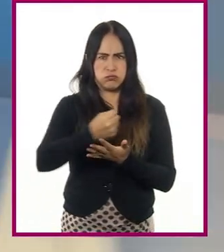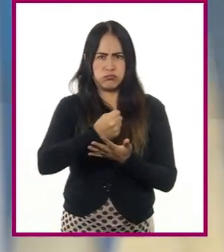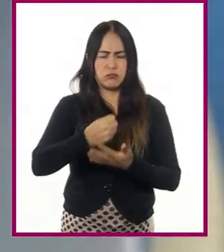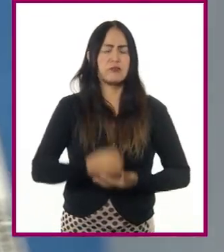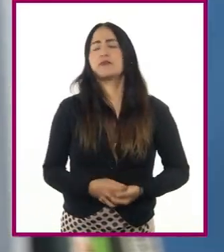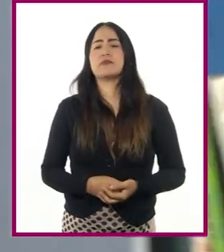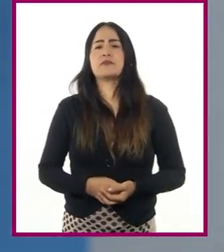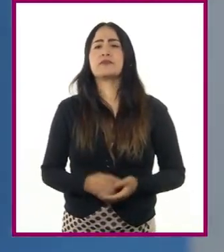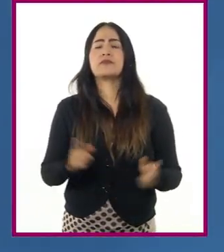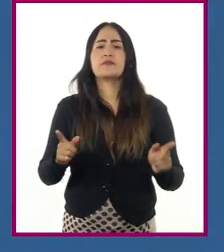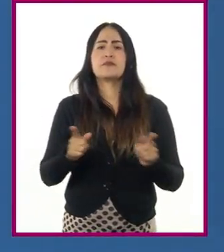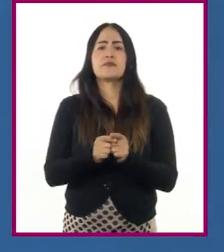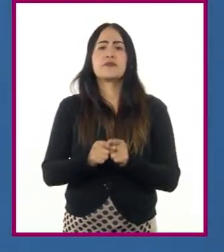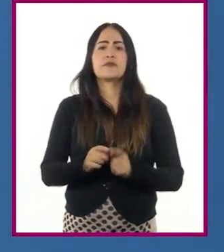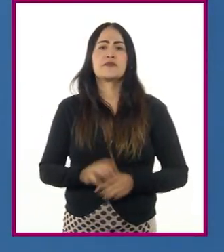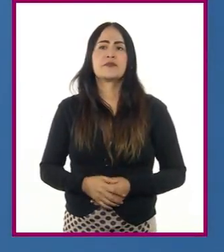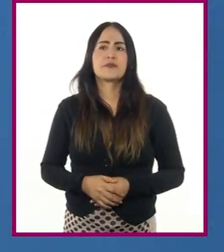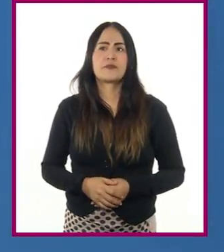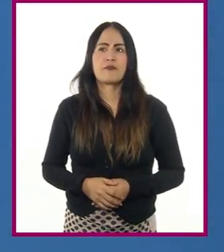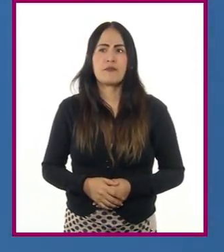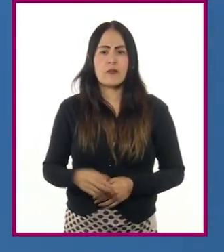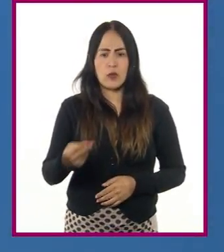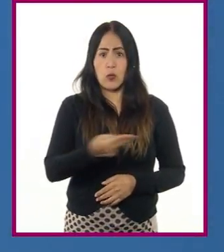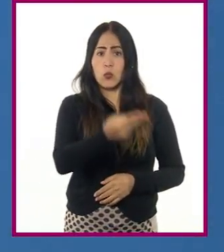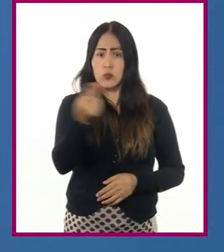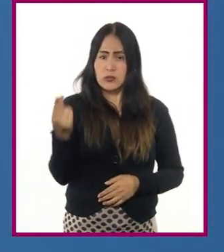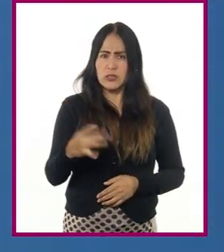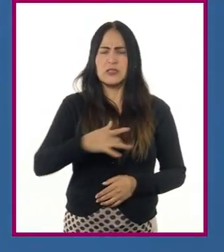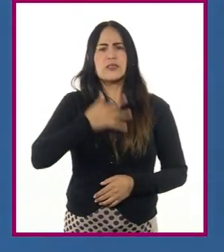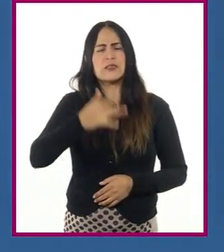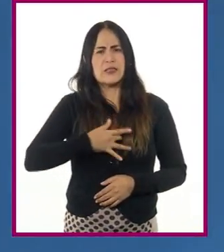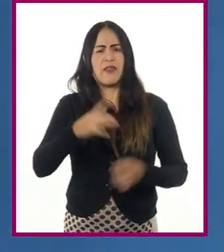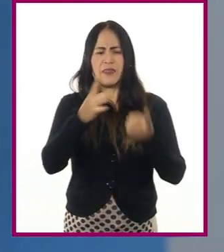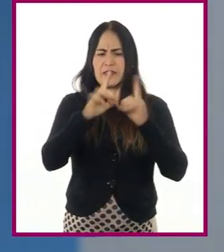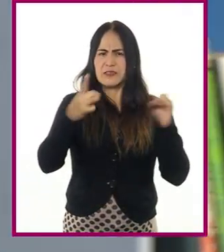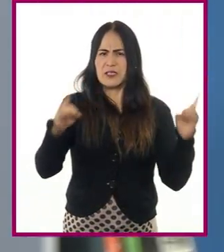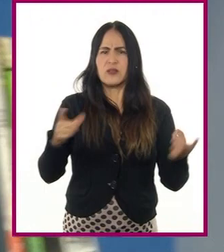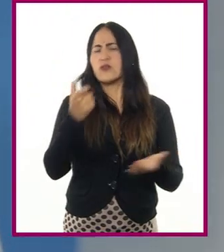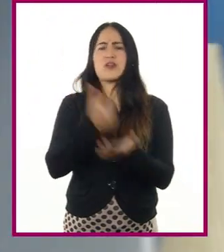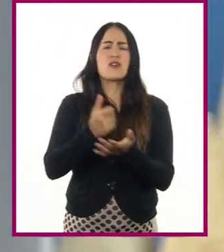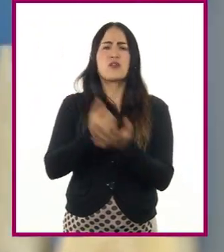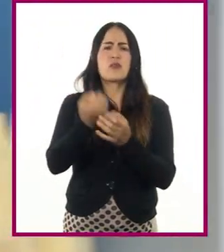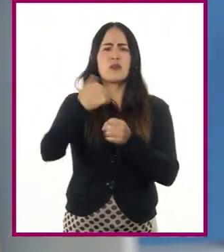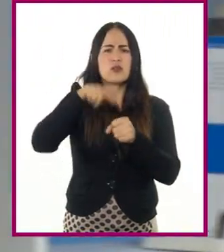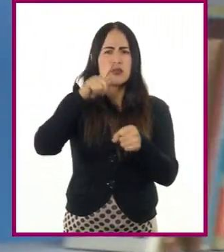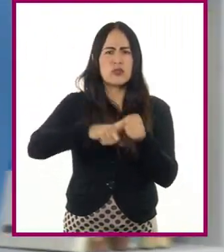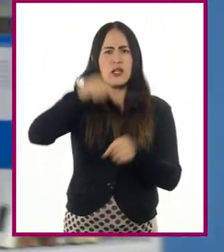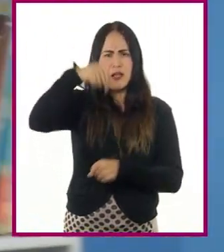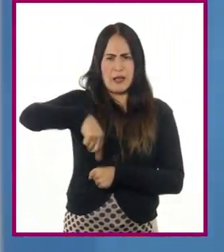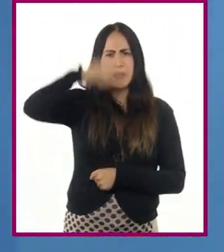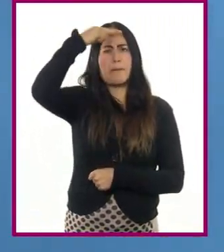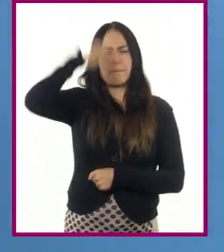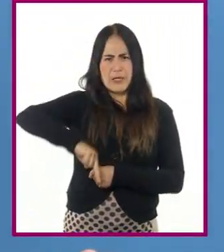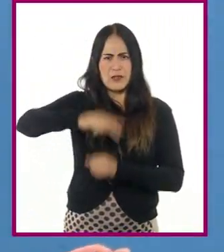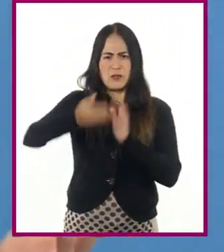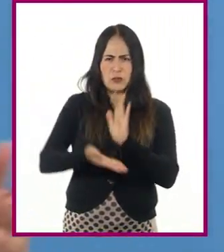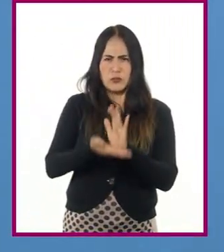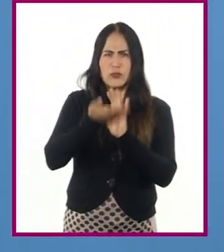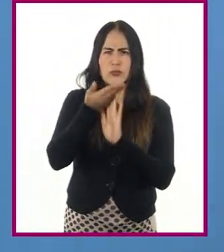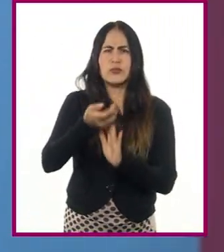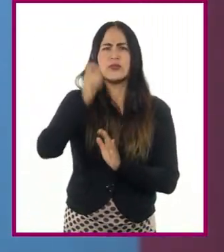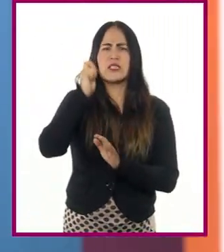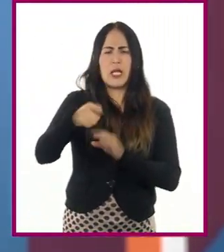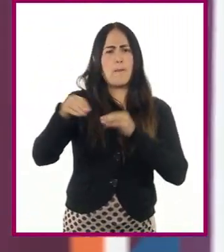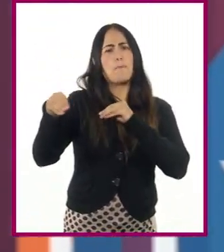lectura. Como pueden apreciar, el desarrollo económico y social de México trajo consigo la aparición de movimientos